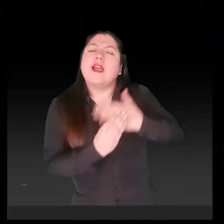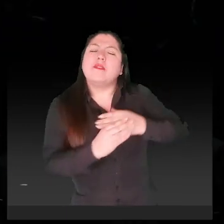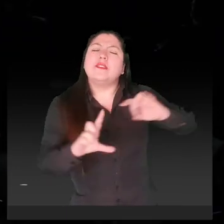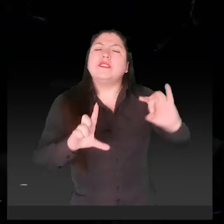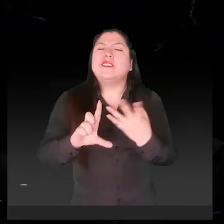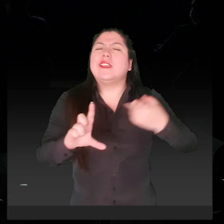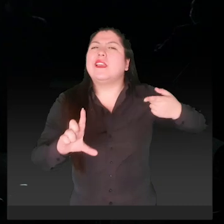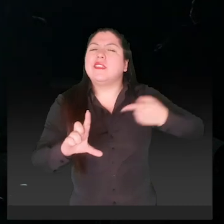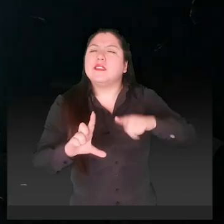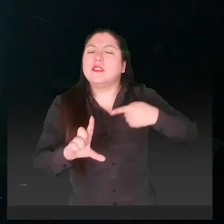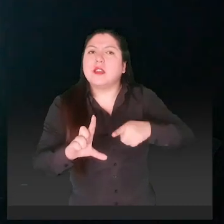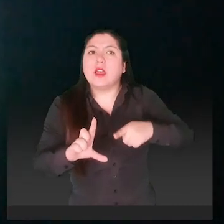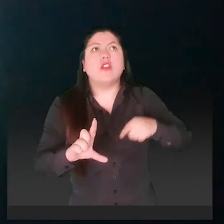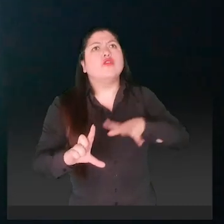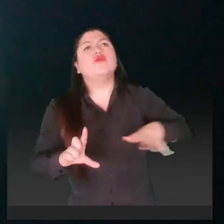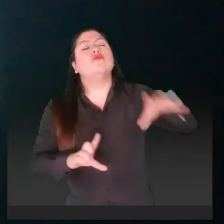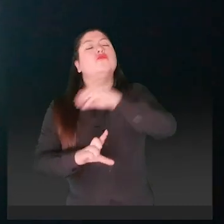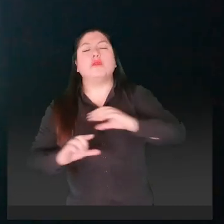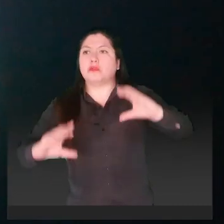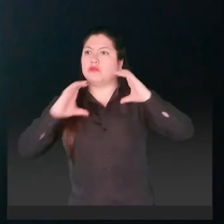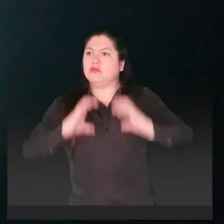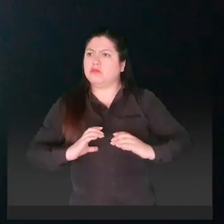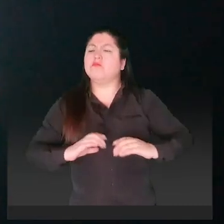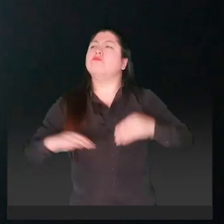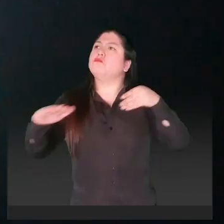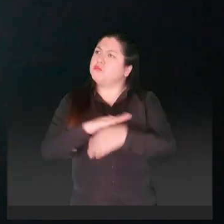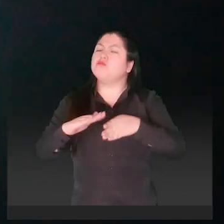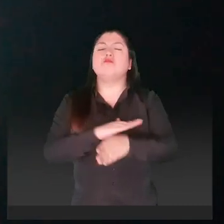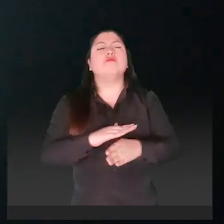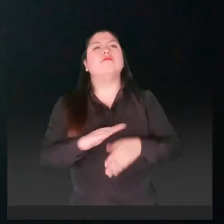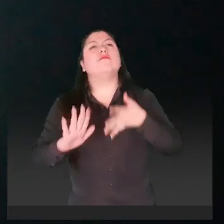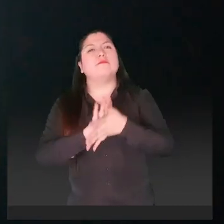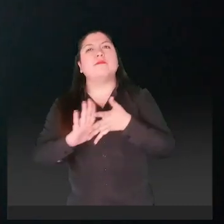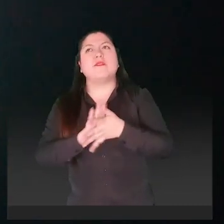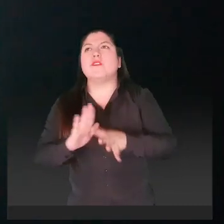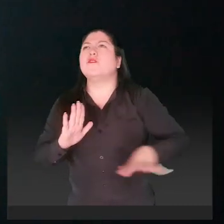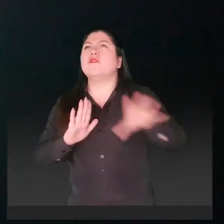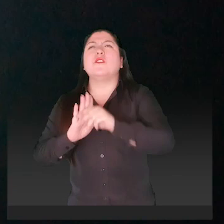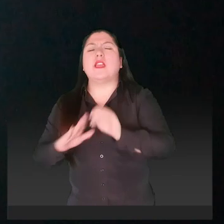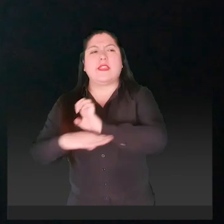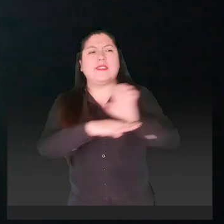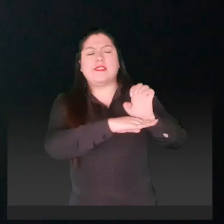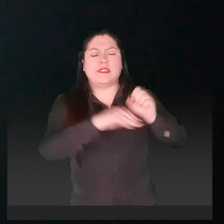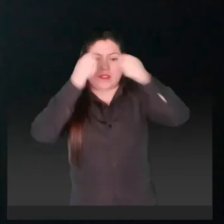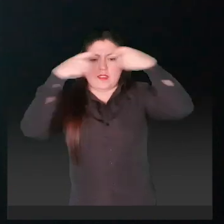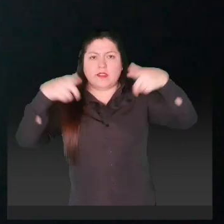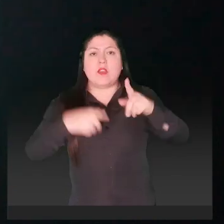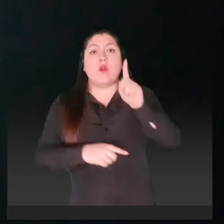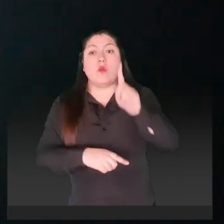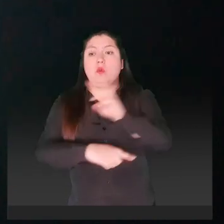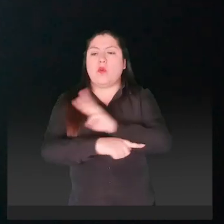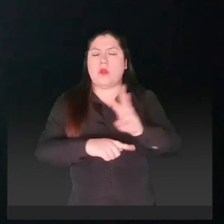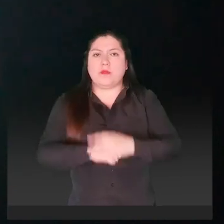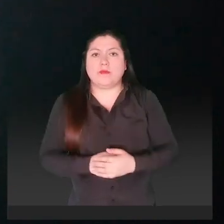¿Qué es la carpeta ciudadana digital? Es el recurso que los ciudadanos tendrán para acceder a la información ofrecida por las entidades del Estado en